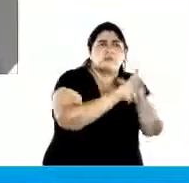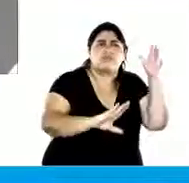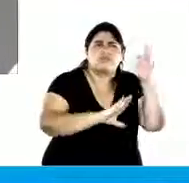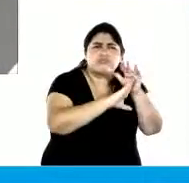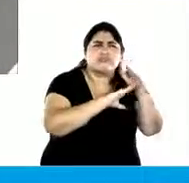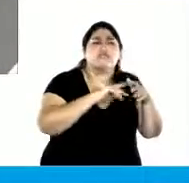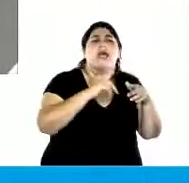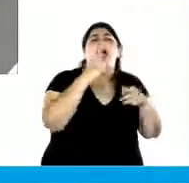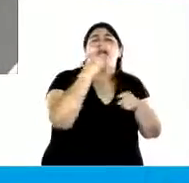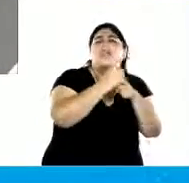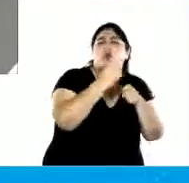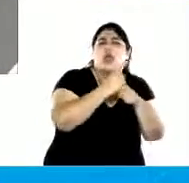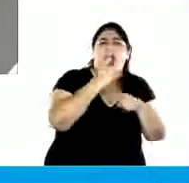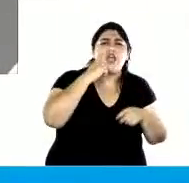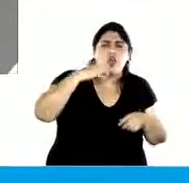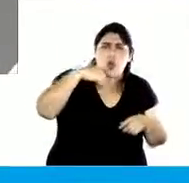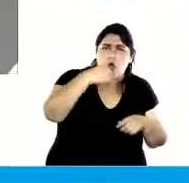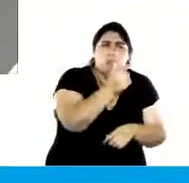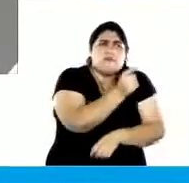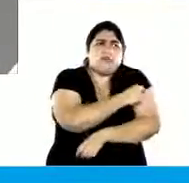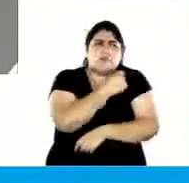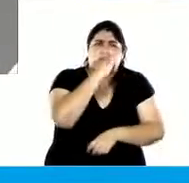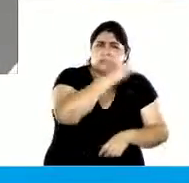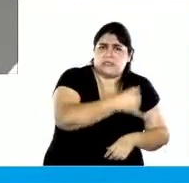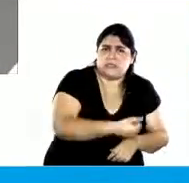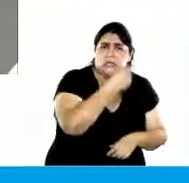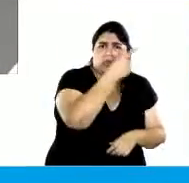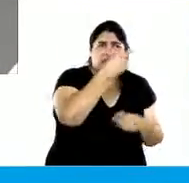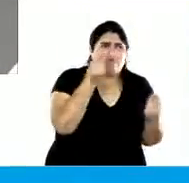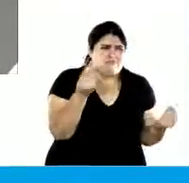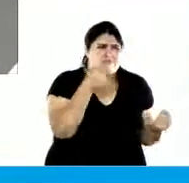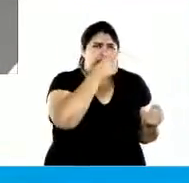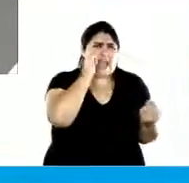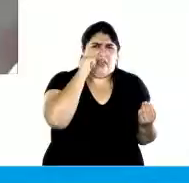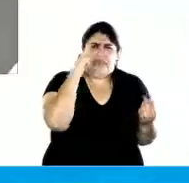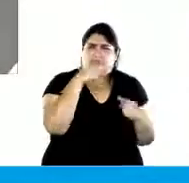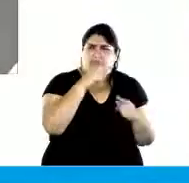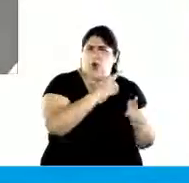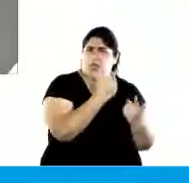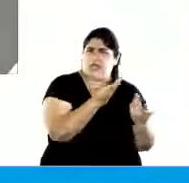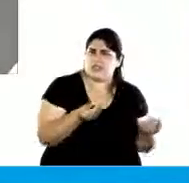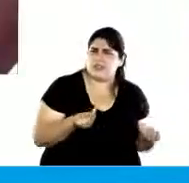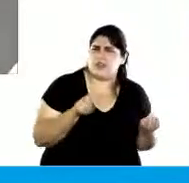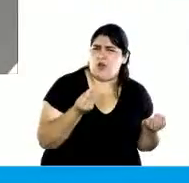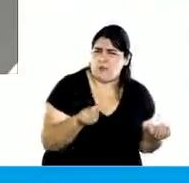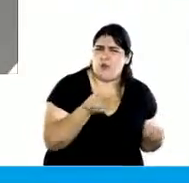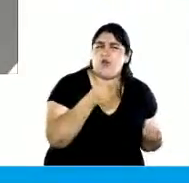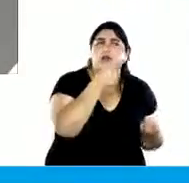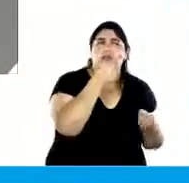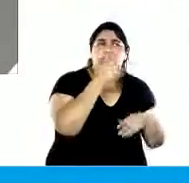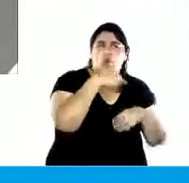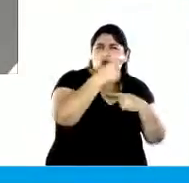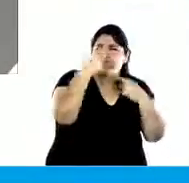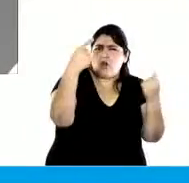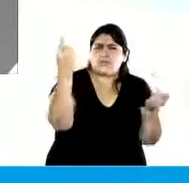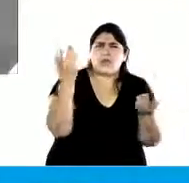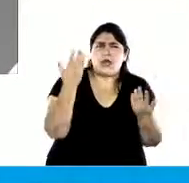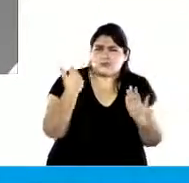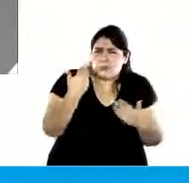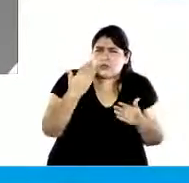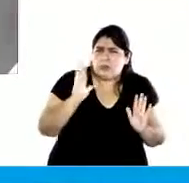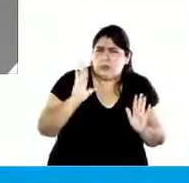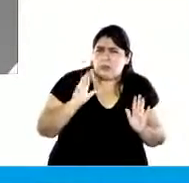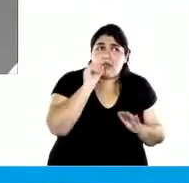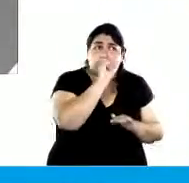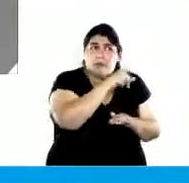de IOMA, por ejemplo, que se vacuna sin tener ningún tipo de razón para hacerlo. Tiene tantas responsabilidades públicas como las